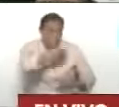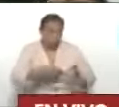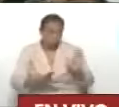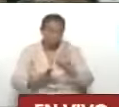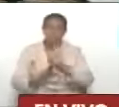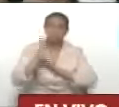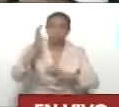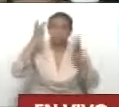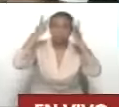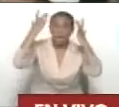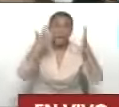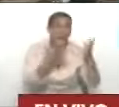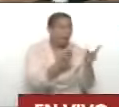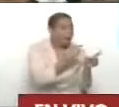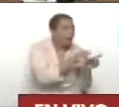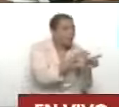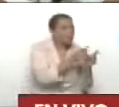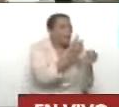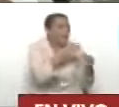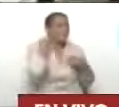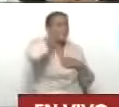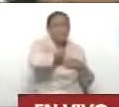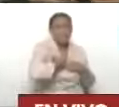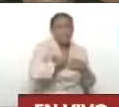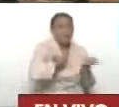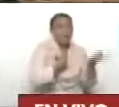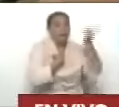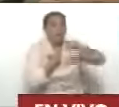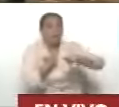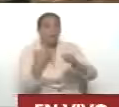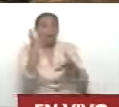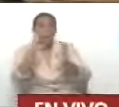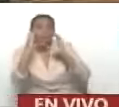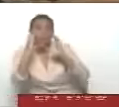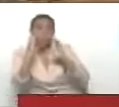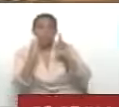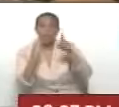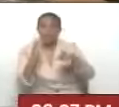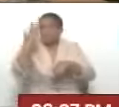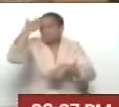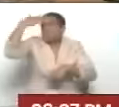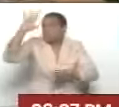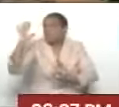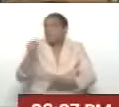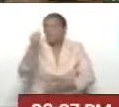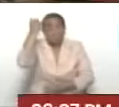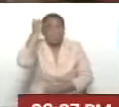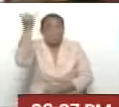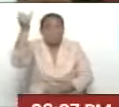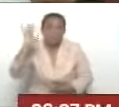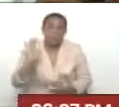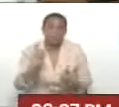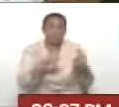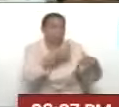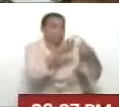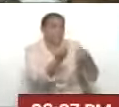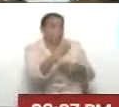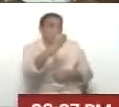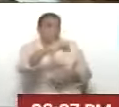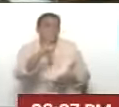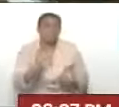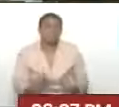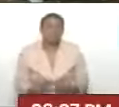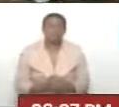De bisutería a las hamburguesas. Y de las hamburguesas, quién sabe para dónde más, ¿verdad? Porque